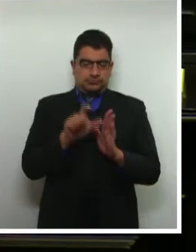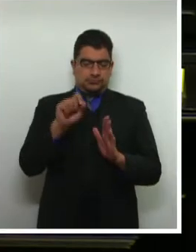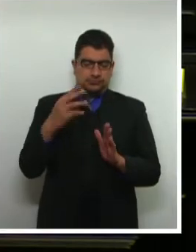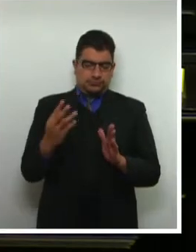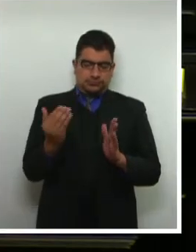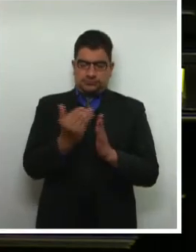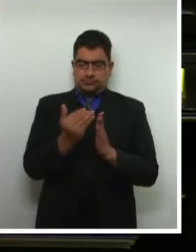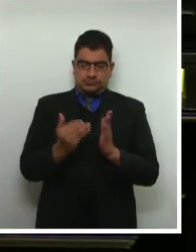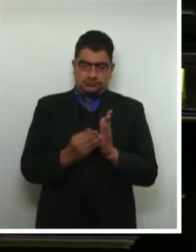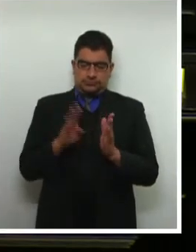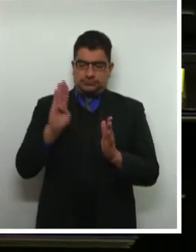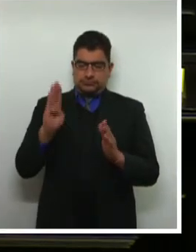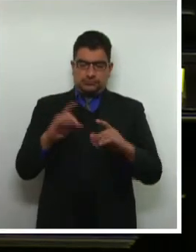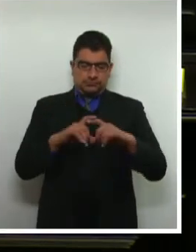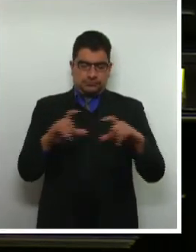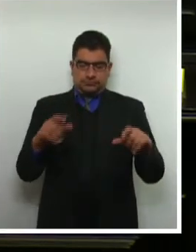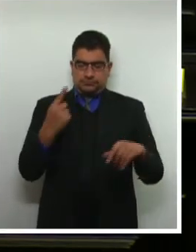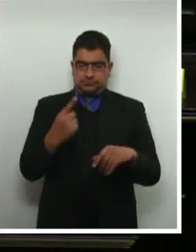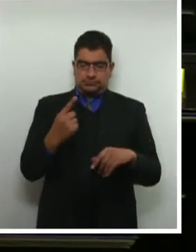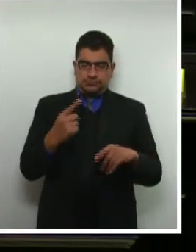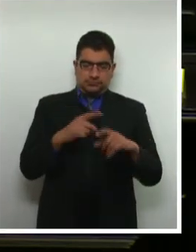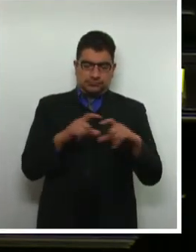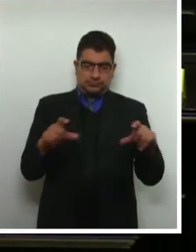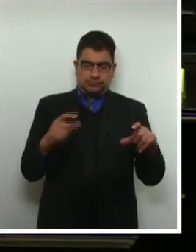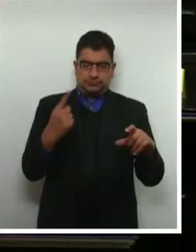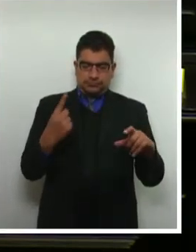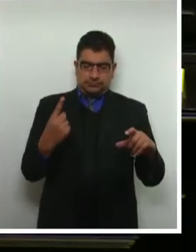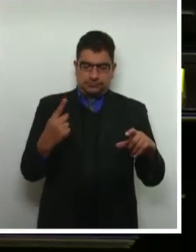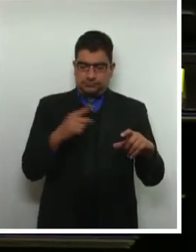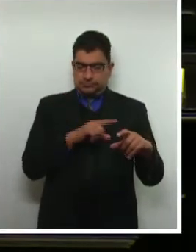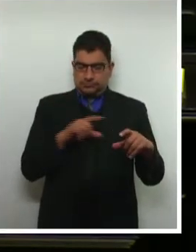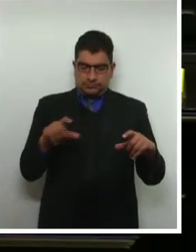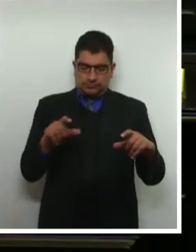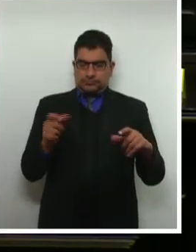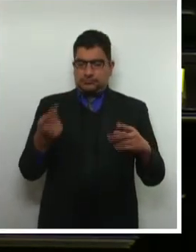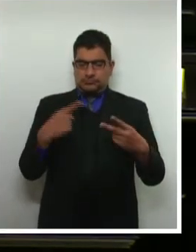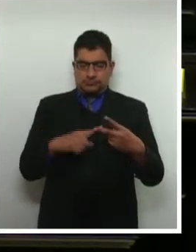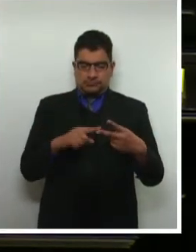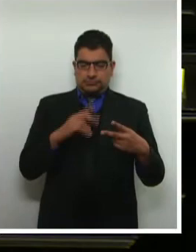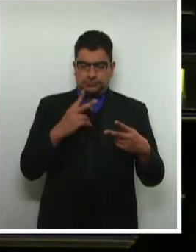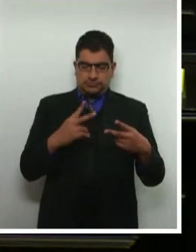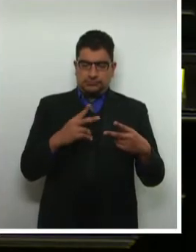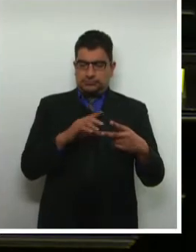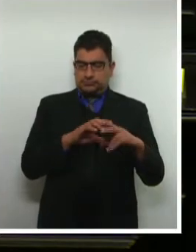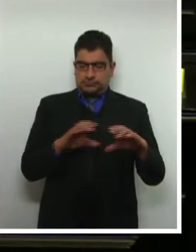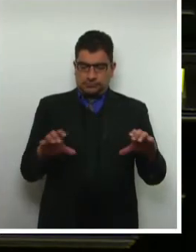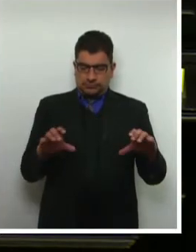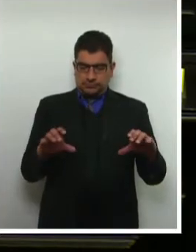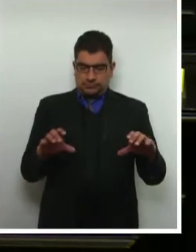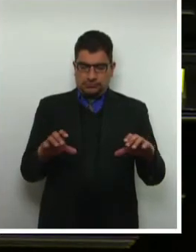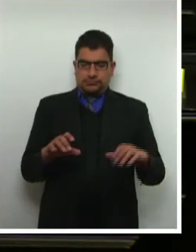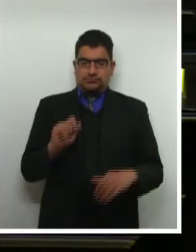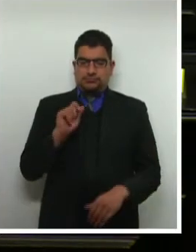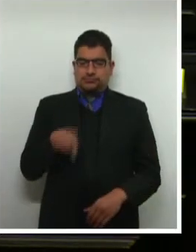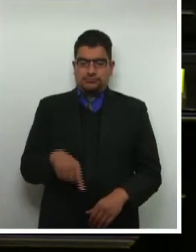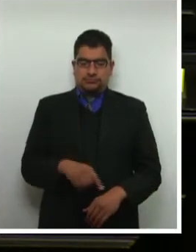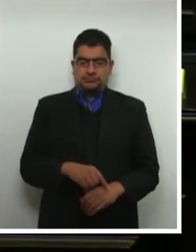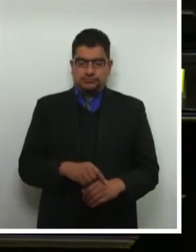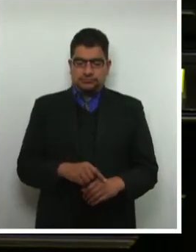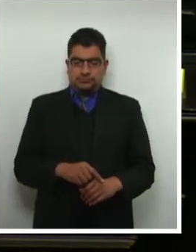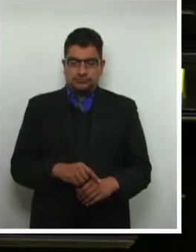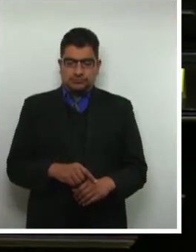el apartado B, numerales 1, primer párrafo, y el numeral 2, segundo párrafo, en